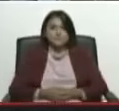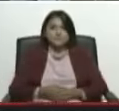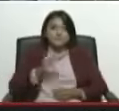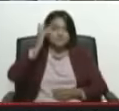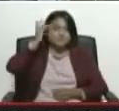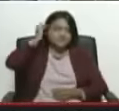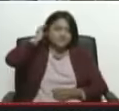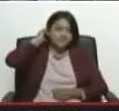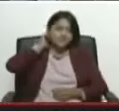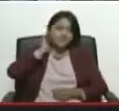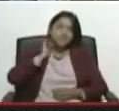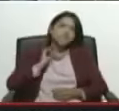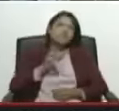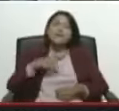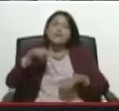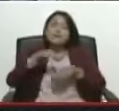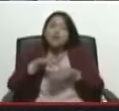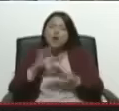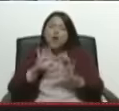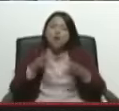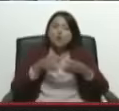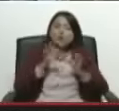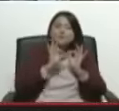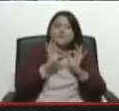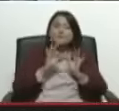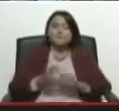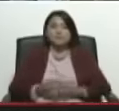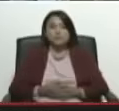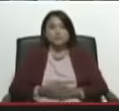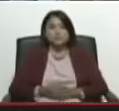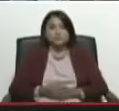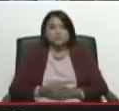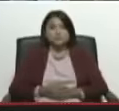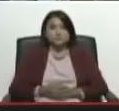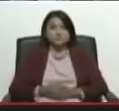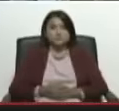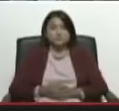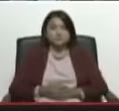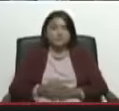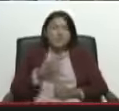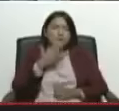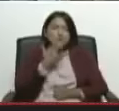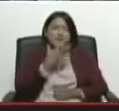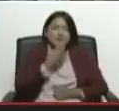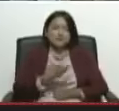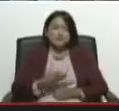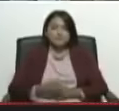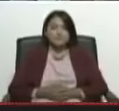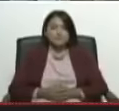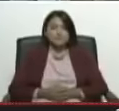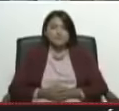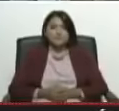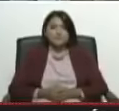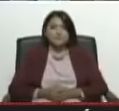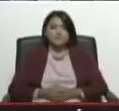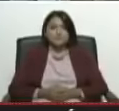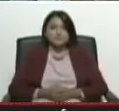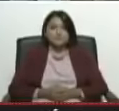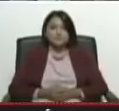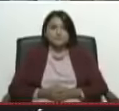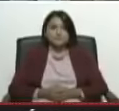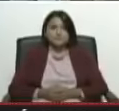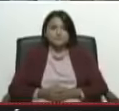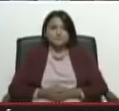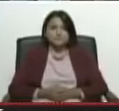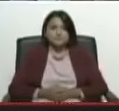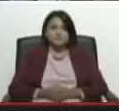sea nacional, como el caso del referéndum para el día 3 de